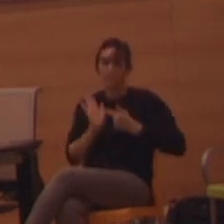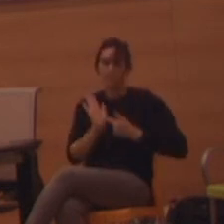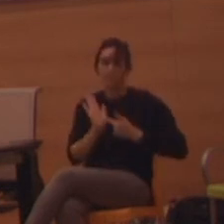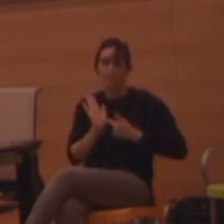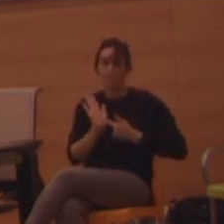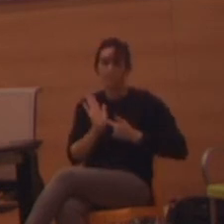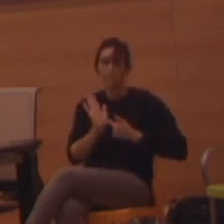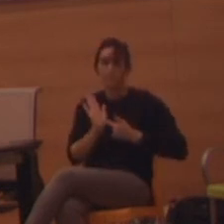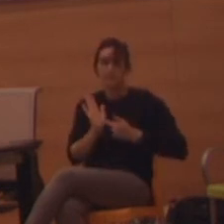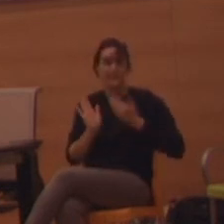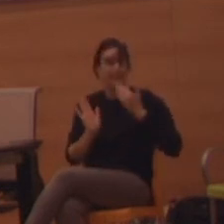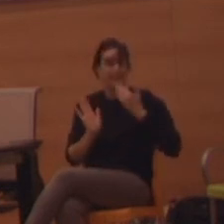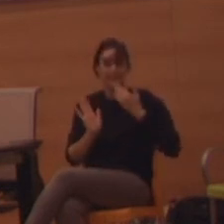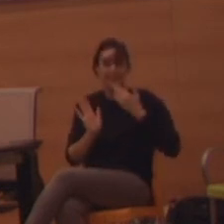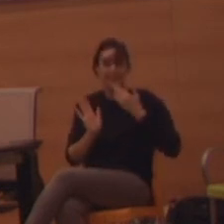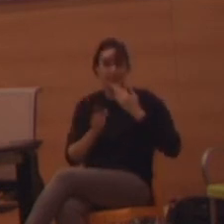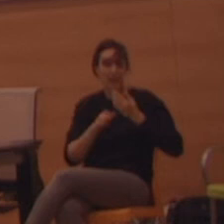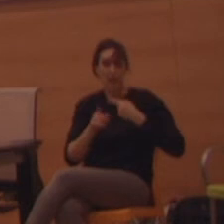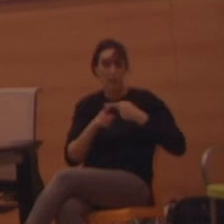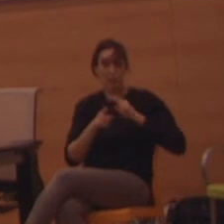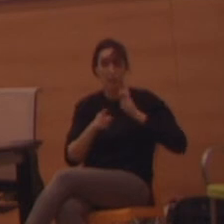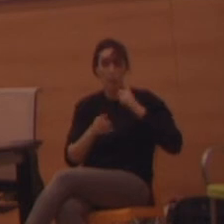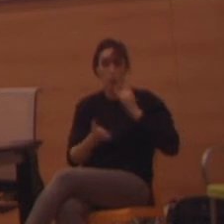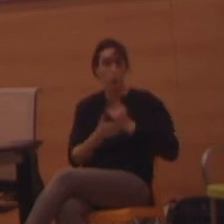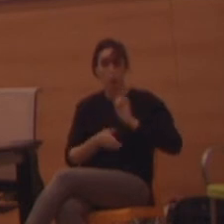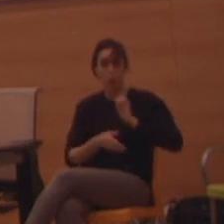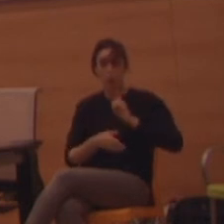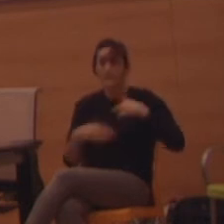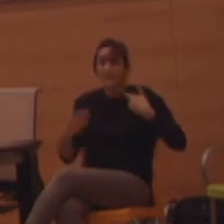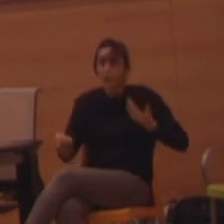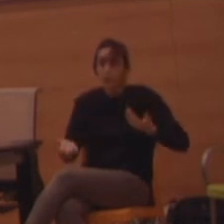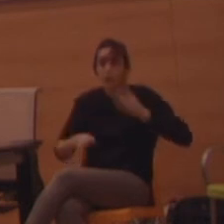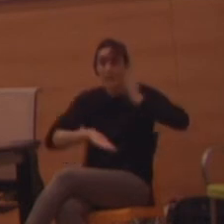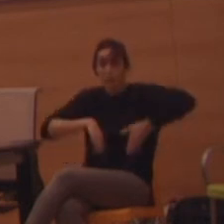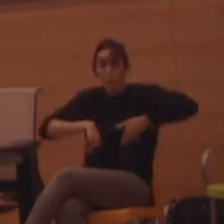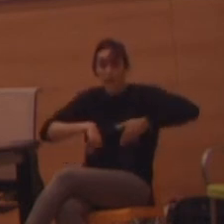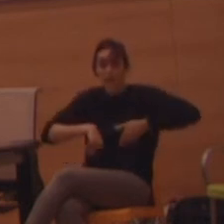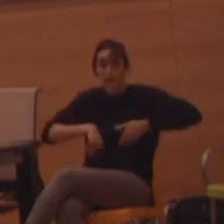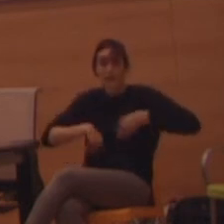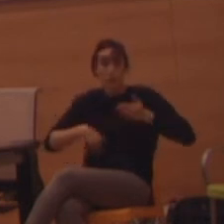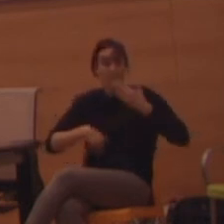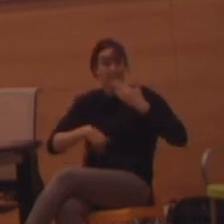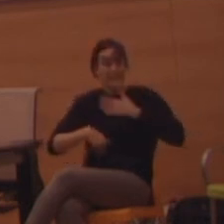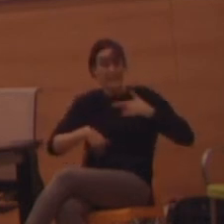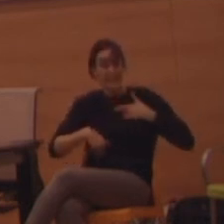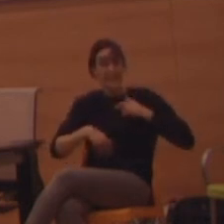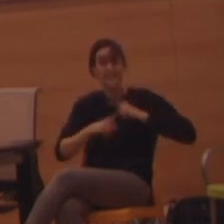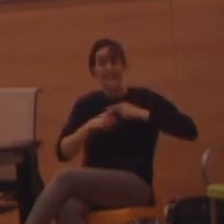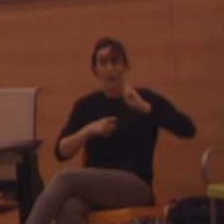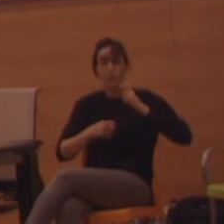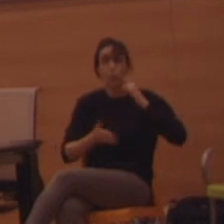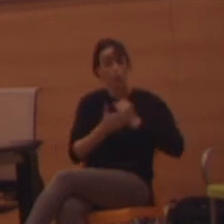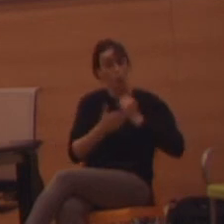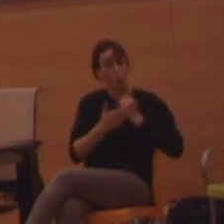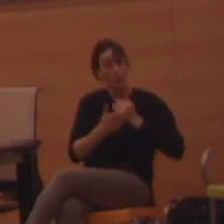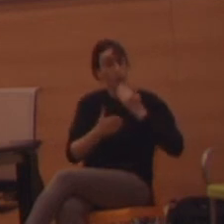quieren amputar. O sea, de amputar tiempo queda, te ponemos este tratamiento, si te va bien puede ser que salga el pie, puede ser que no salga el pie